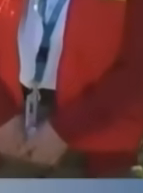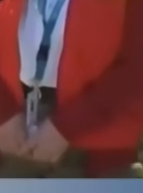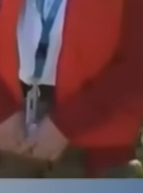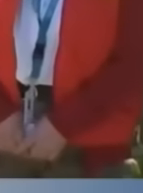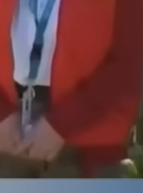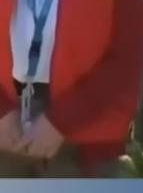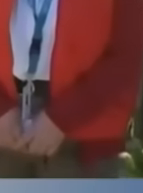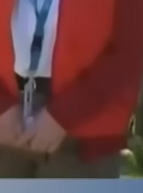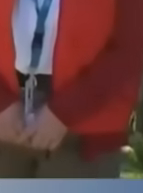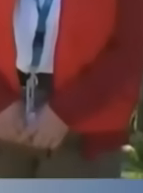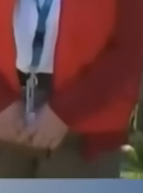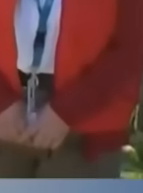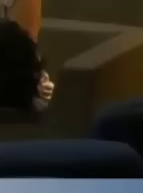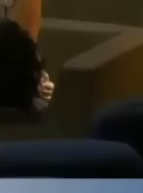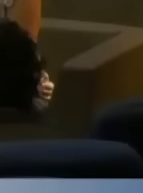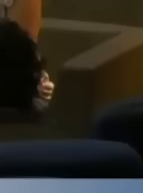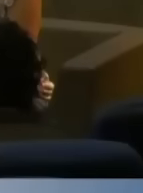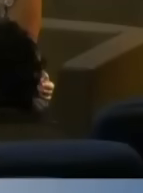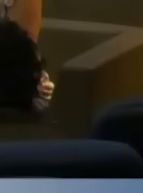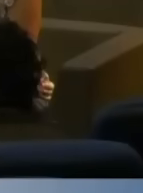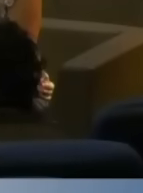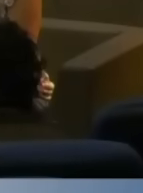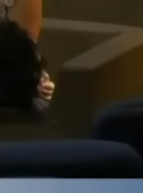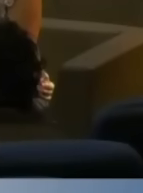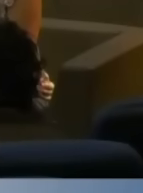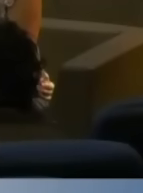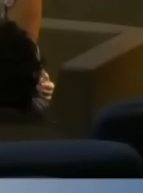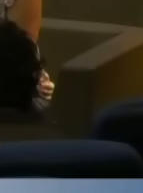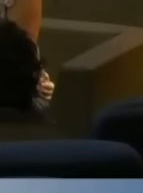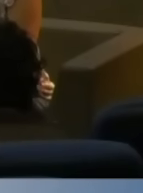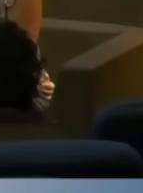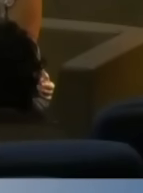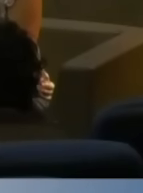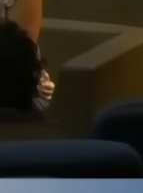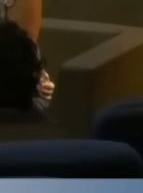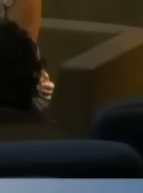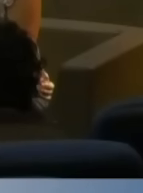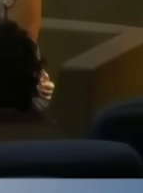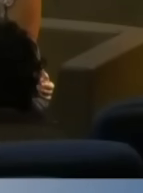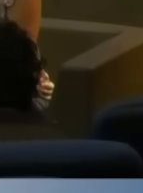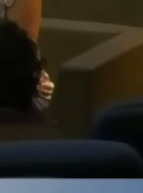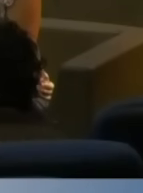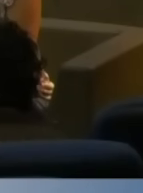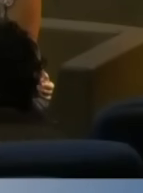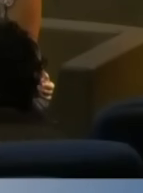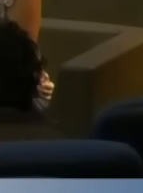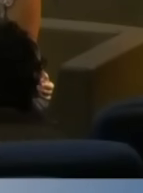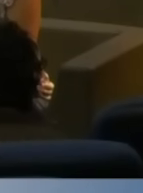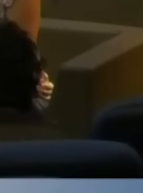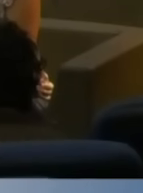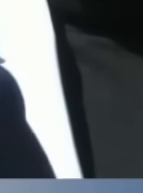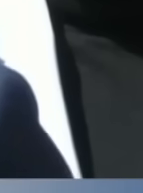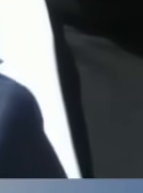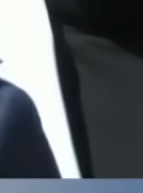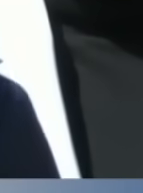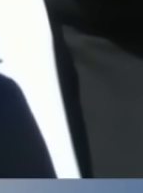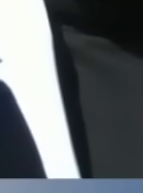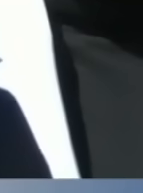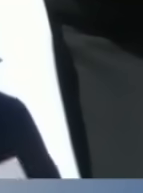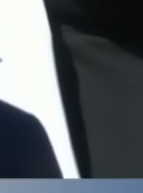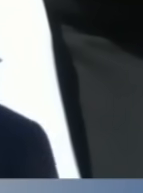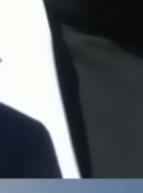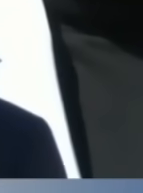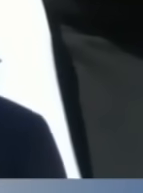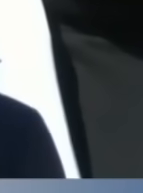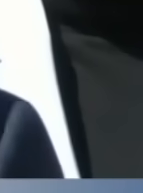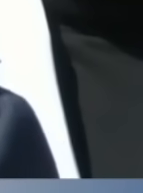prioridades políticas en función de la realidad social actual es un paso previo necesario antes de simplemente hacer cambios en el